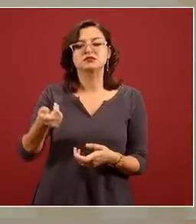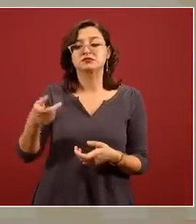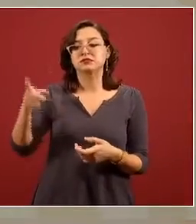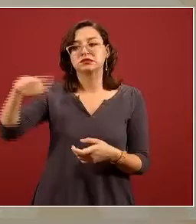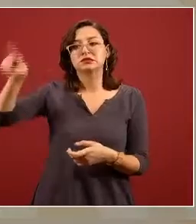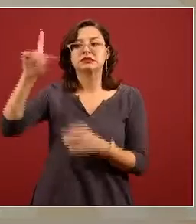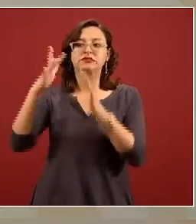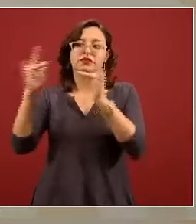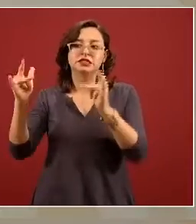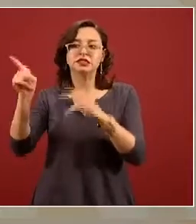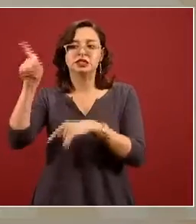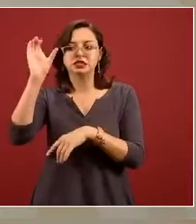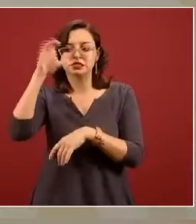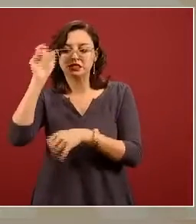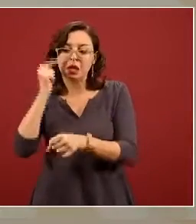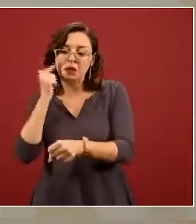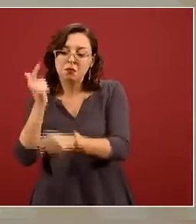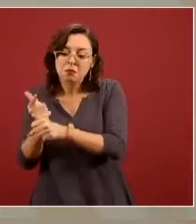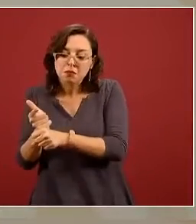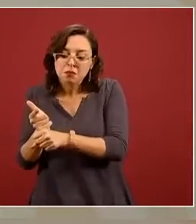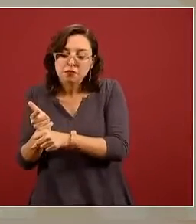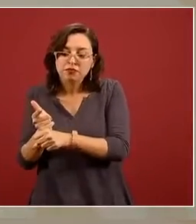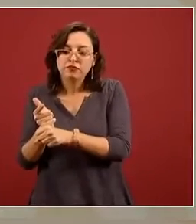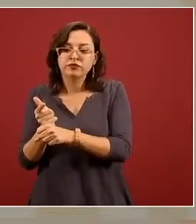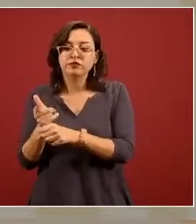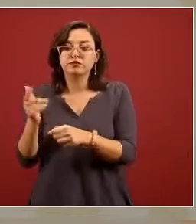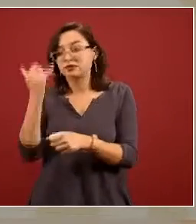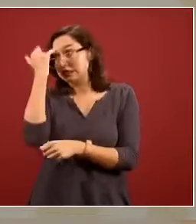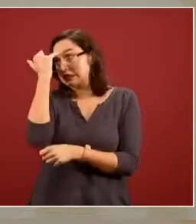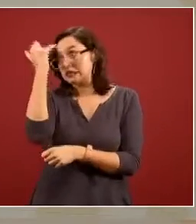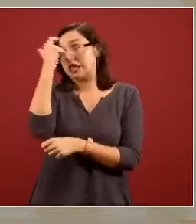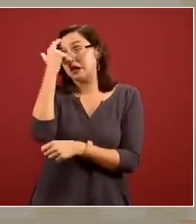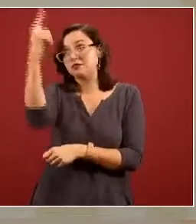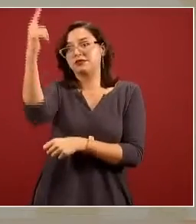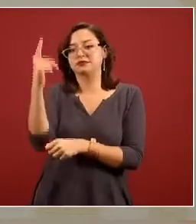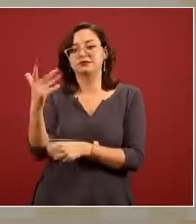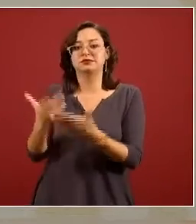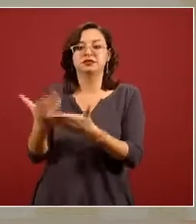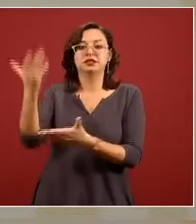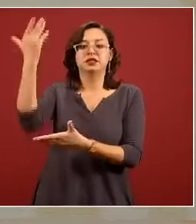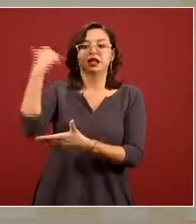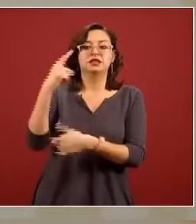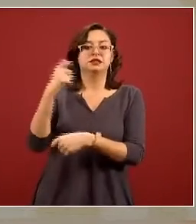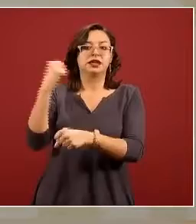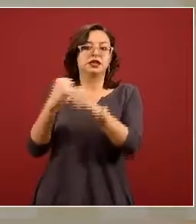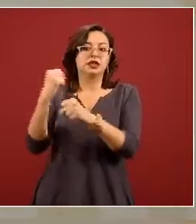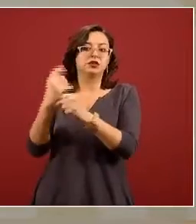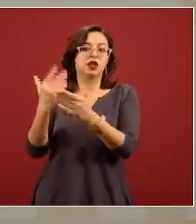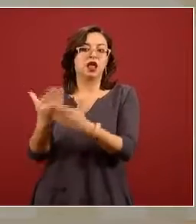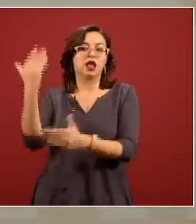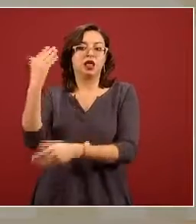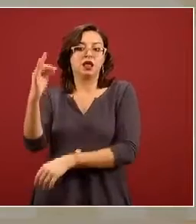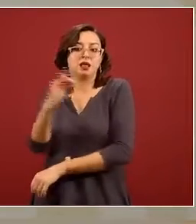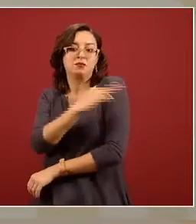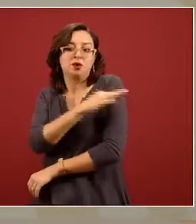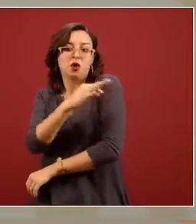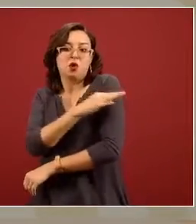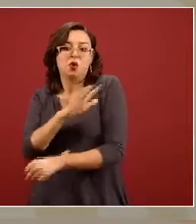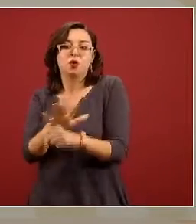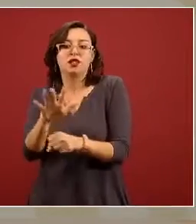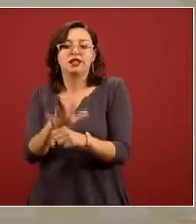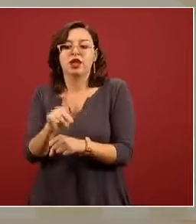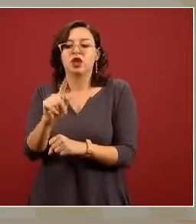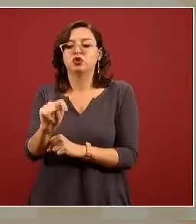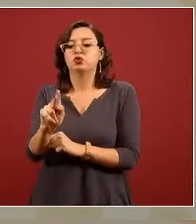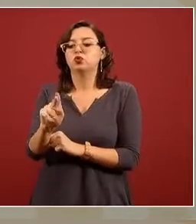científicos franceses que la descubrieron o la describieron o la inventaron hace ya más de 100 años, y es la vacuna contra la